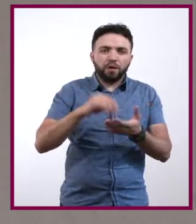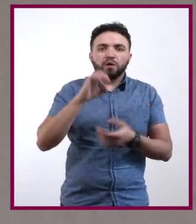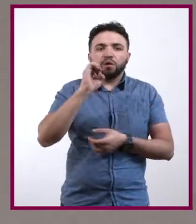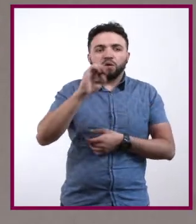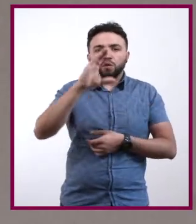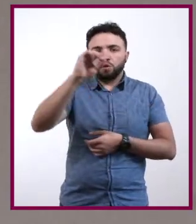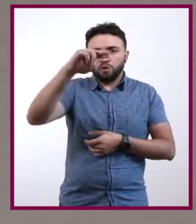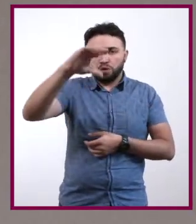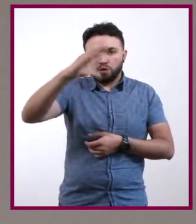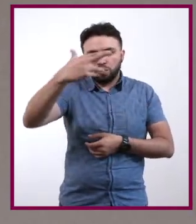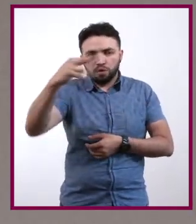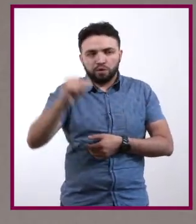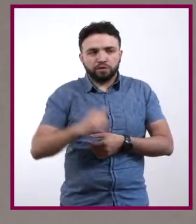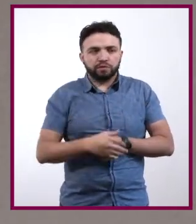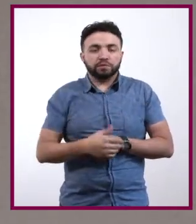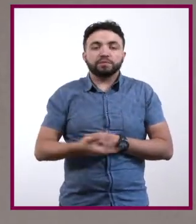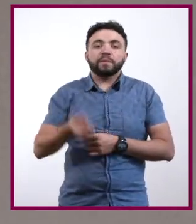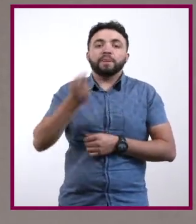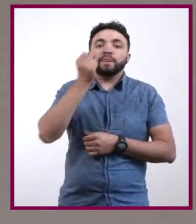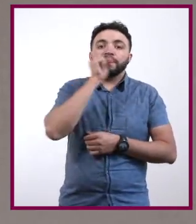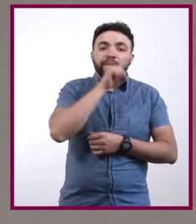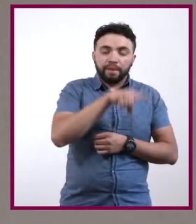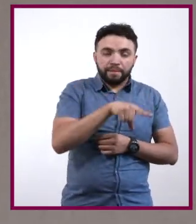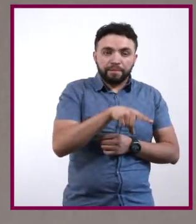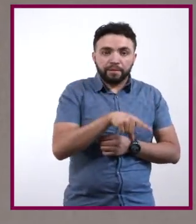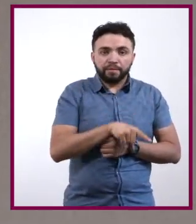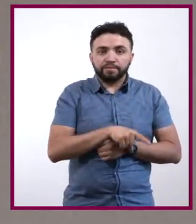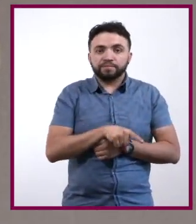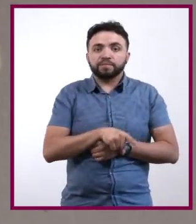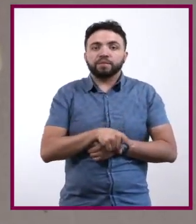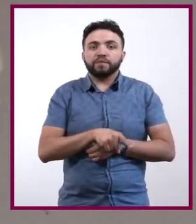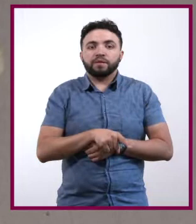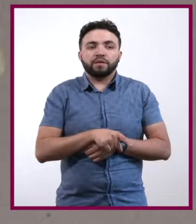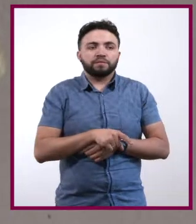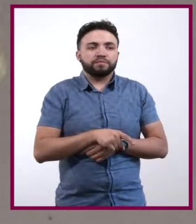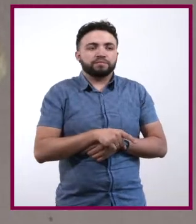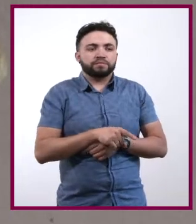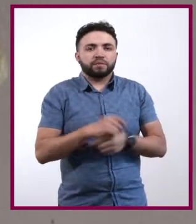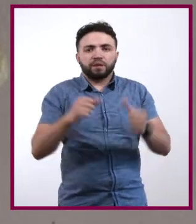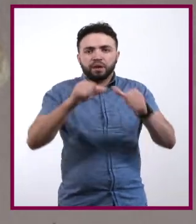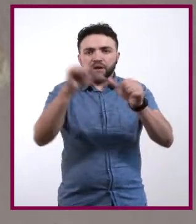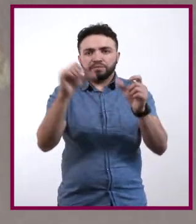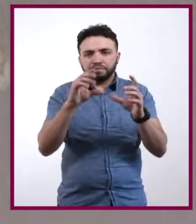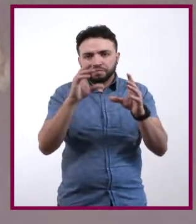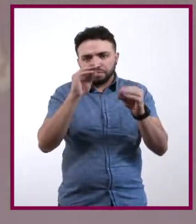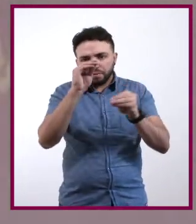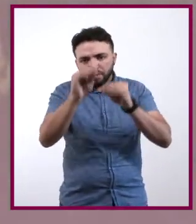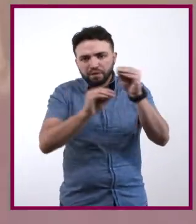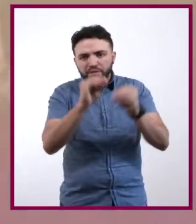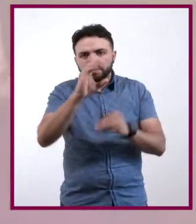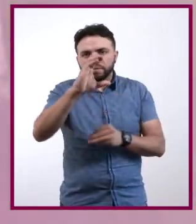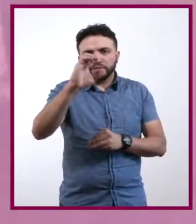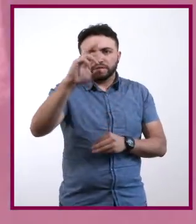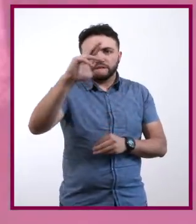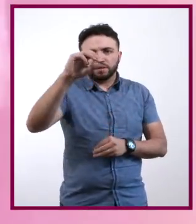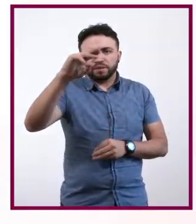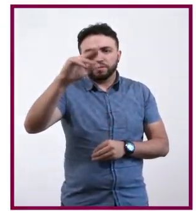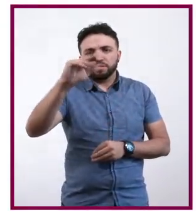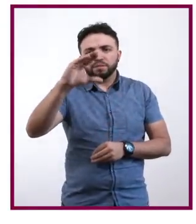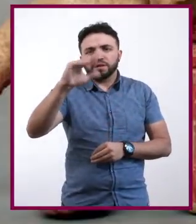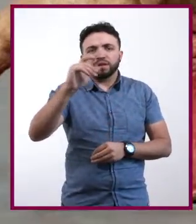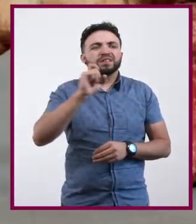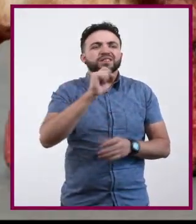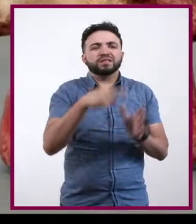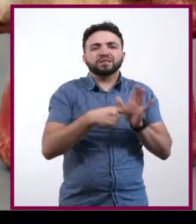concha, y también figuras cerámicas, es decir, figuras que representaban personas